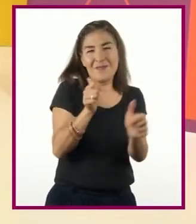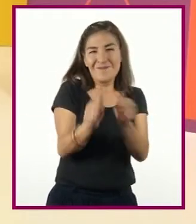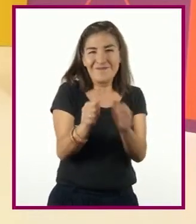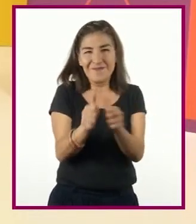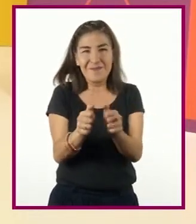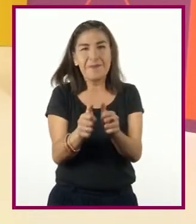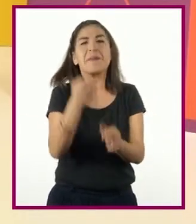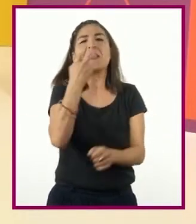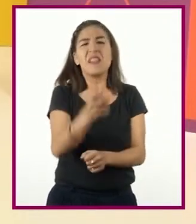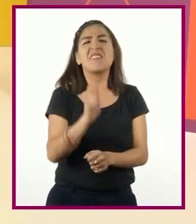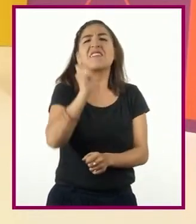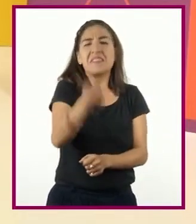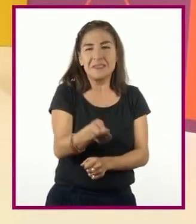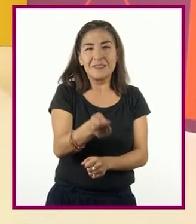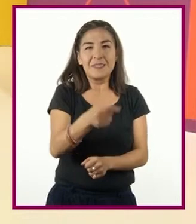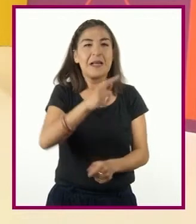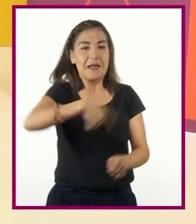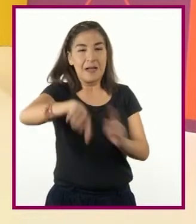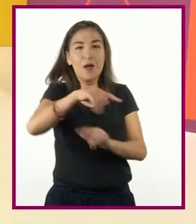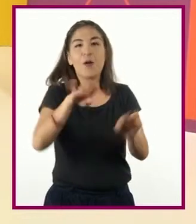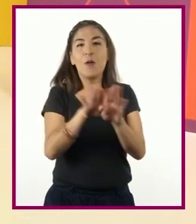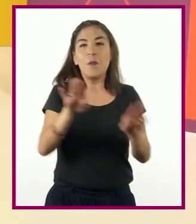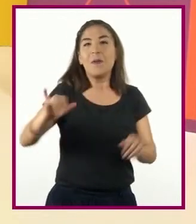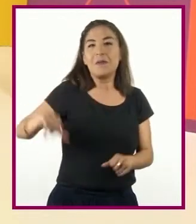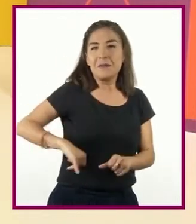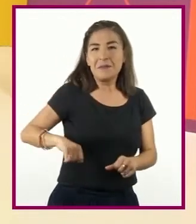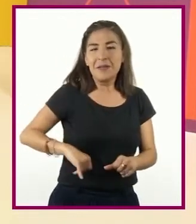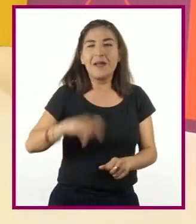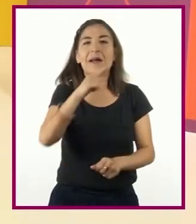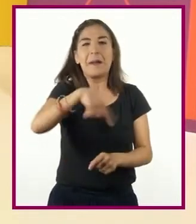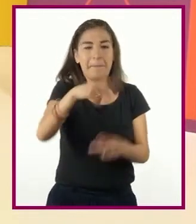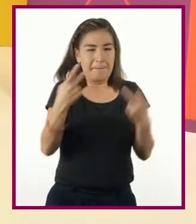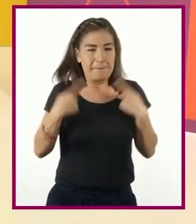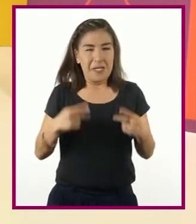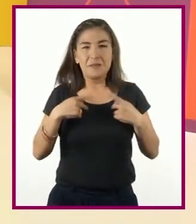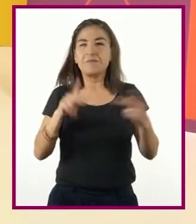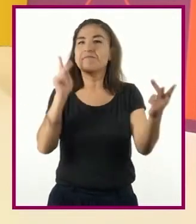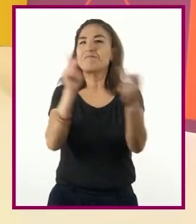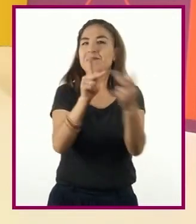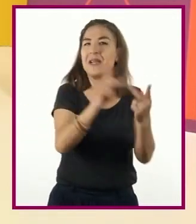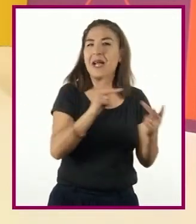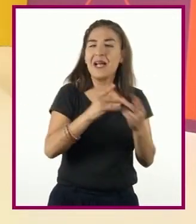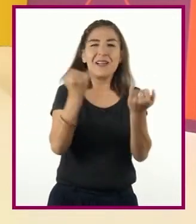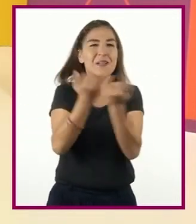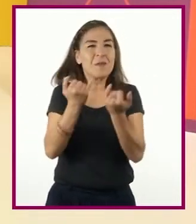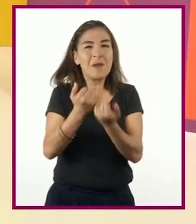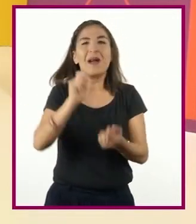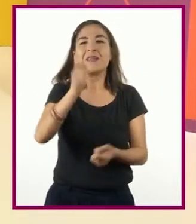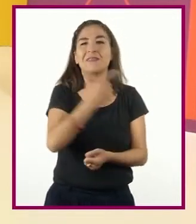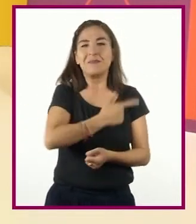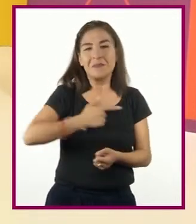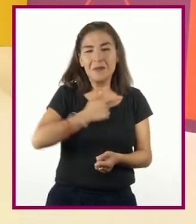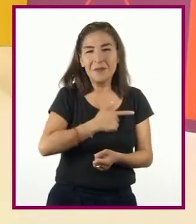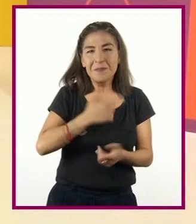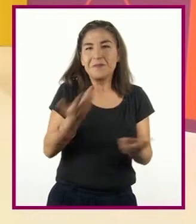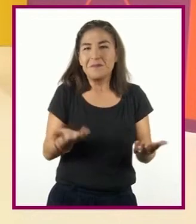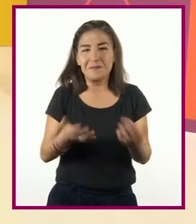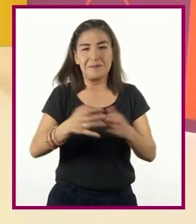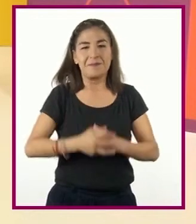esto significa que esas y esos integrantes coinciden en cuanto a intereses, expectativas o